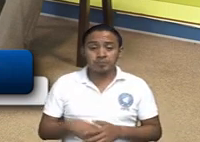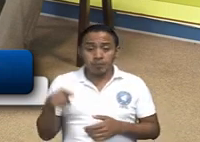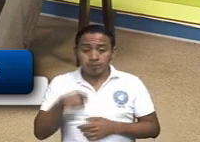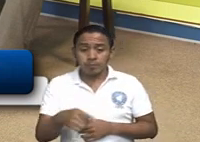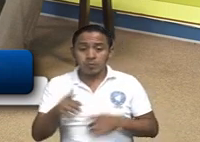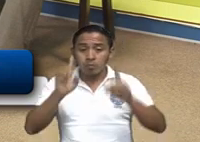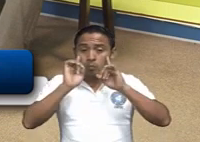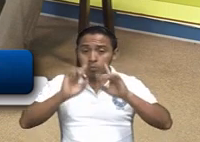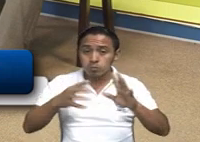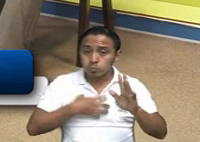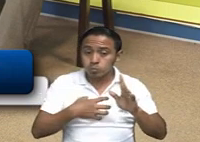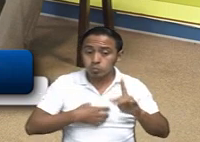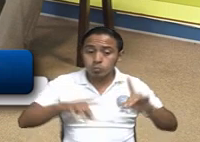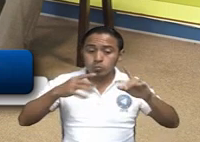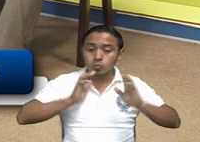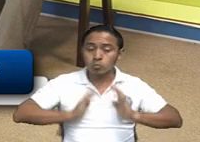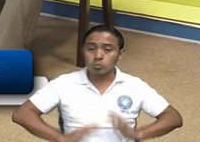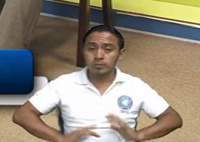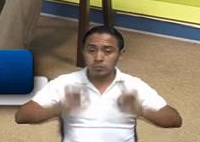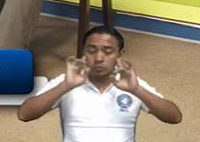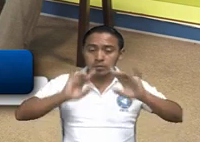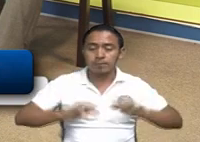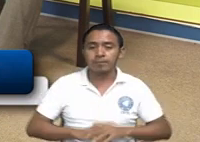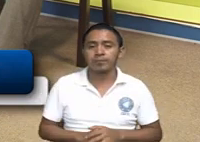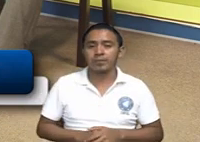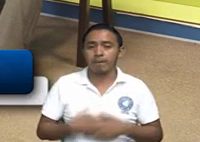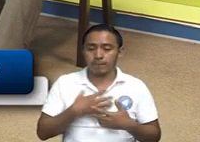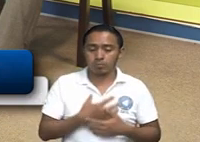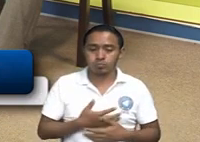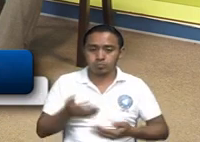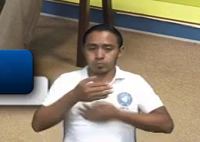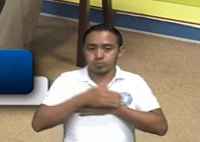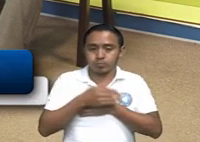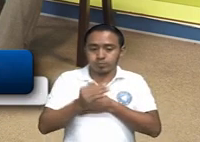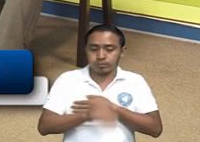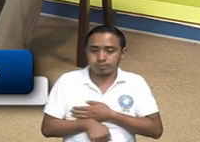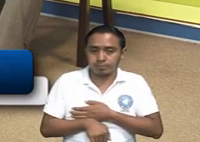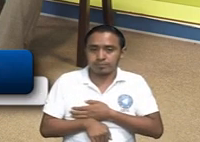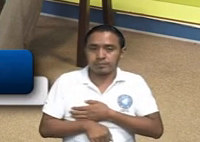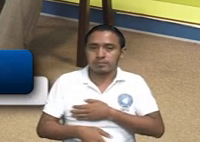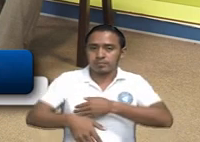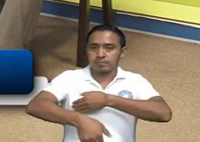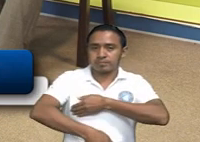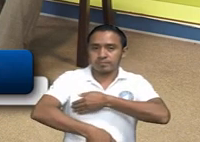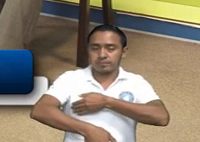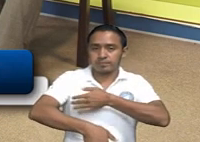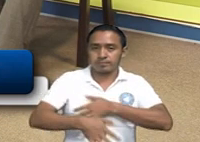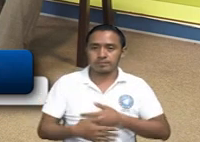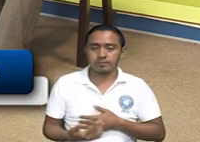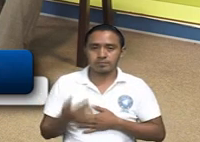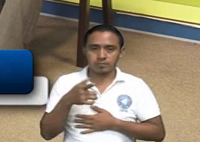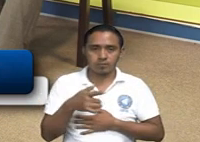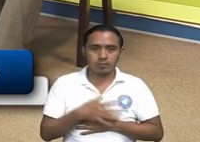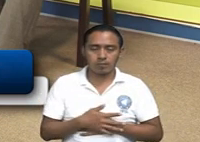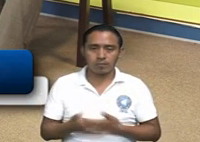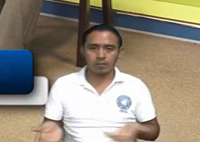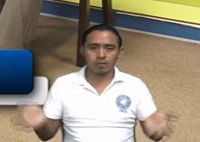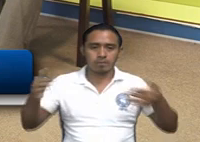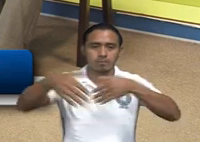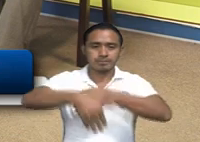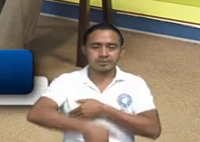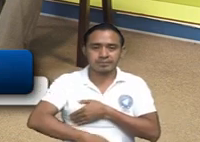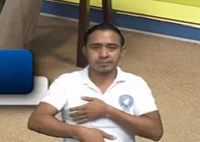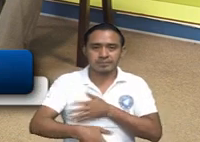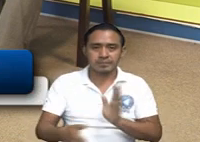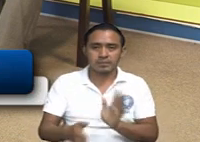de protegerlo. Por ejemplo, tus partes íntimas, tus genitales. Vos te vas a poner, ¿qué te pones en la...